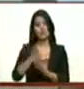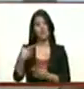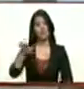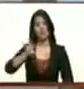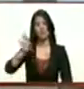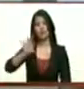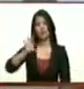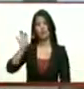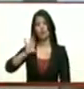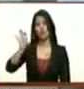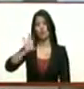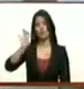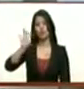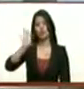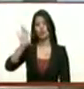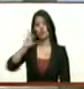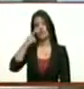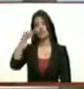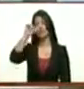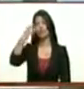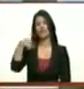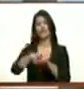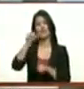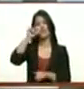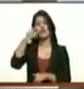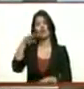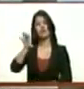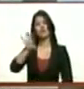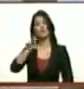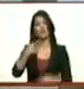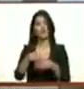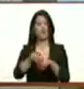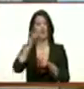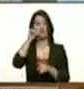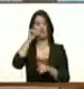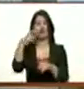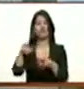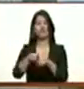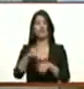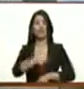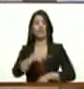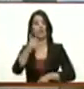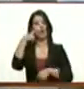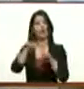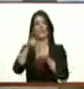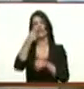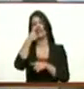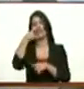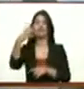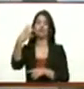¿eh? Así tuvo Fedecámaras. Chupándose la tetica de PDVSA. Son unos